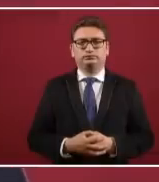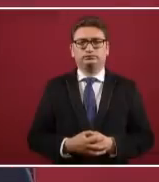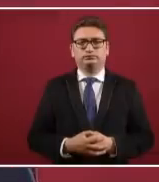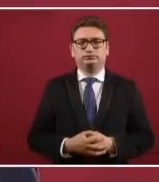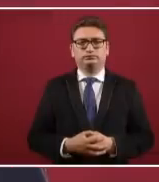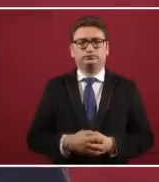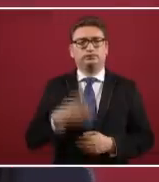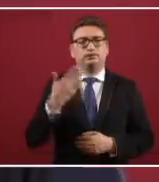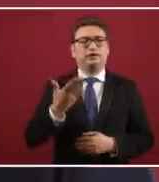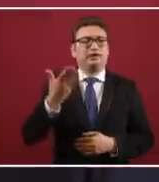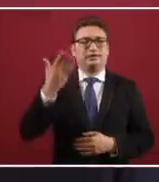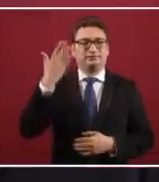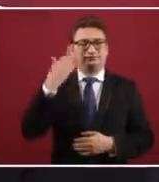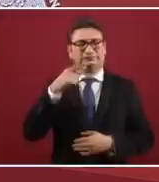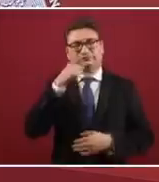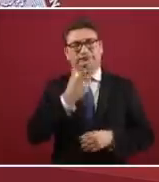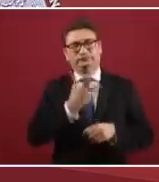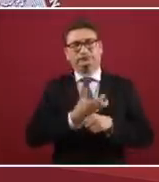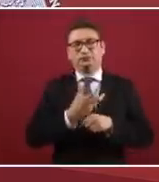esa nación,